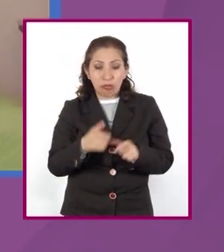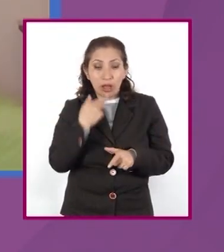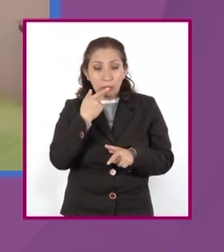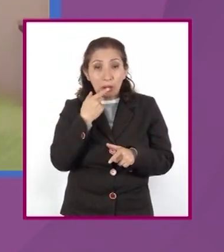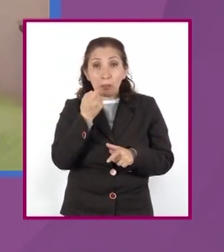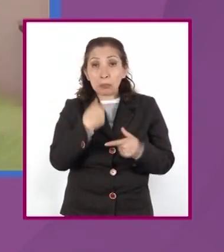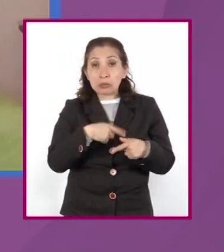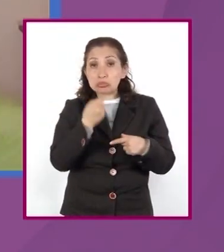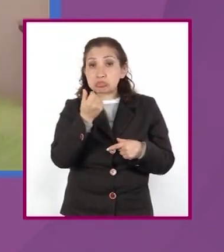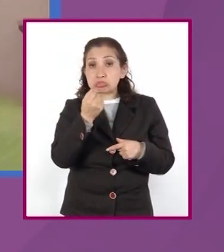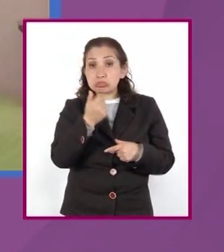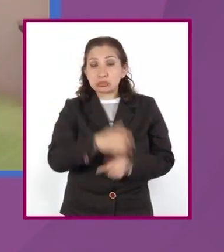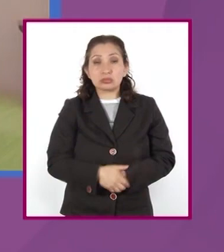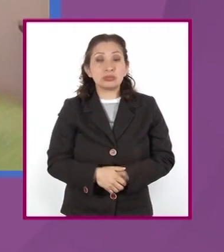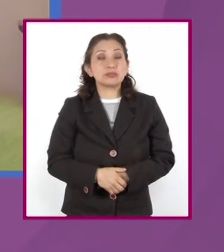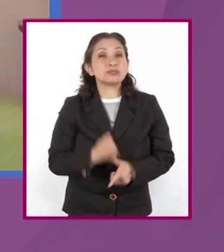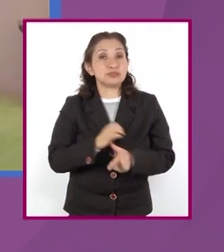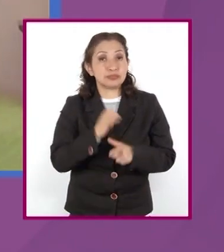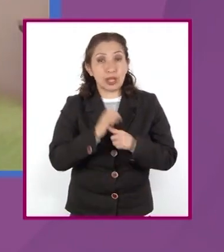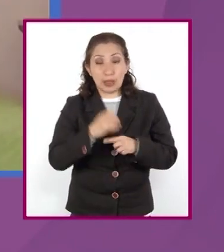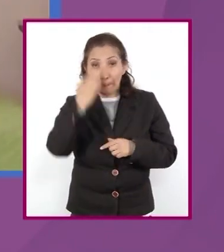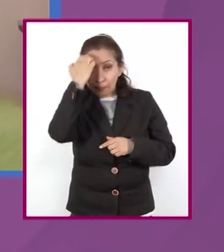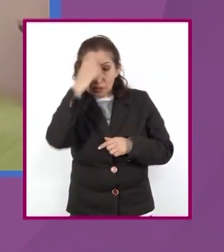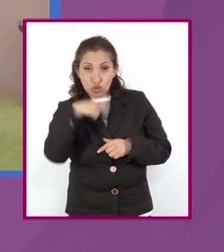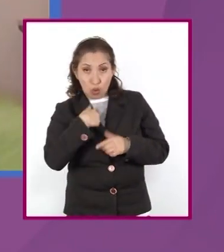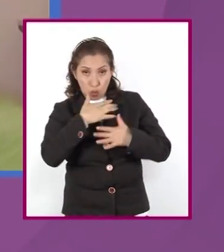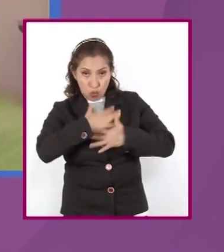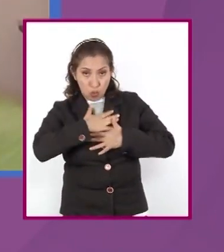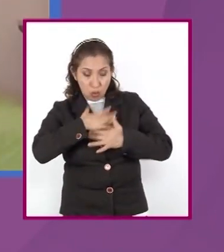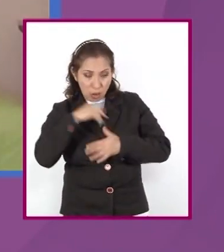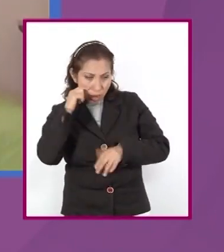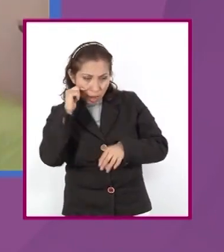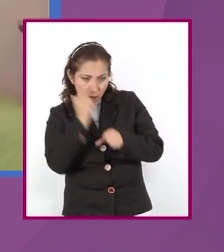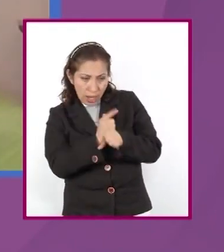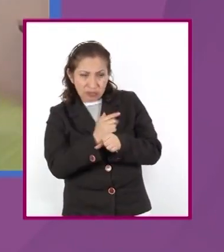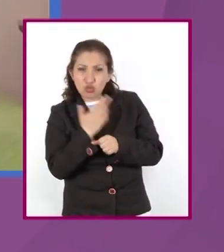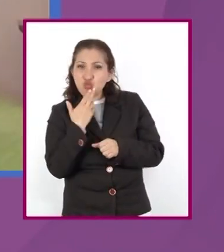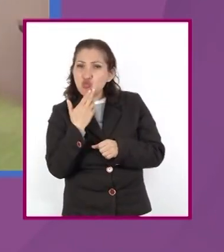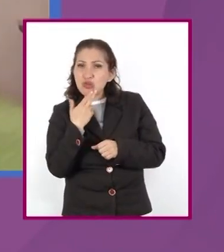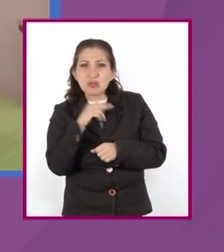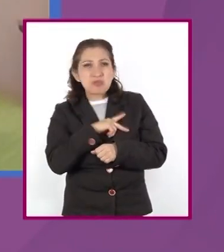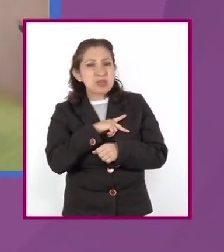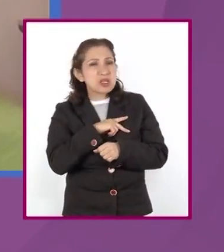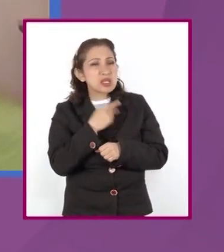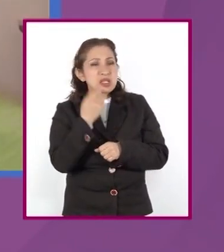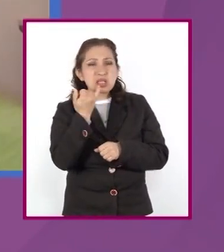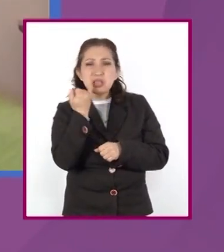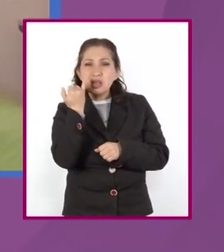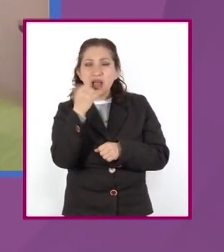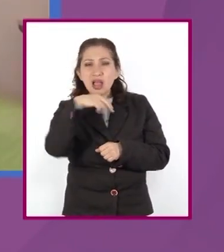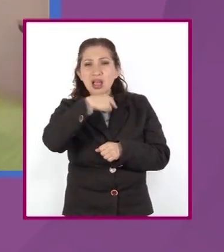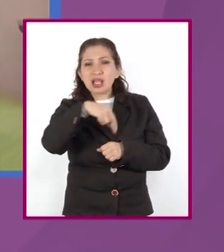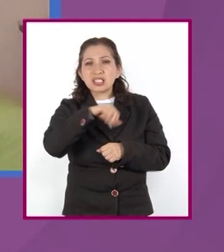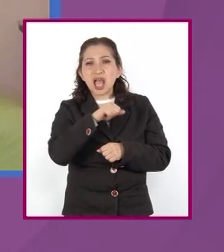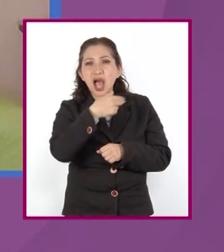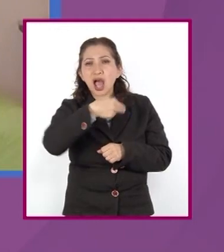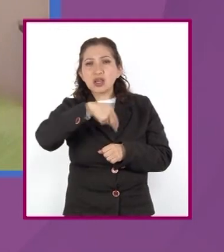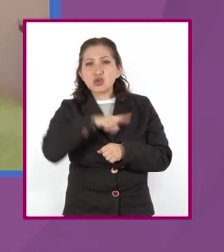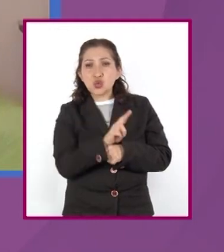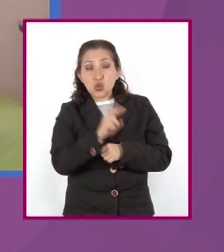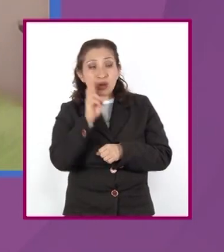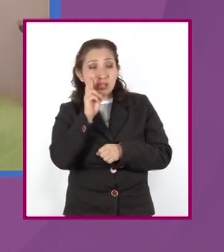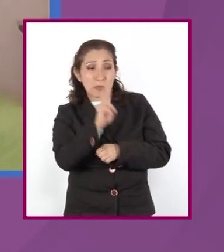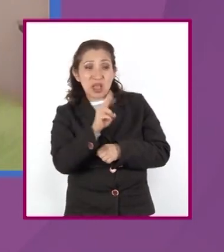hablantes. Es a partir de la experiencia propia que se detectó el desuso de la lengua Ñañú, además que se identificó